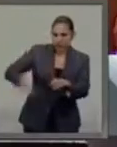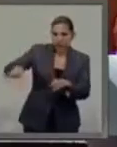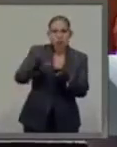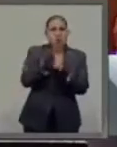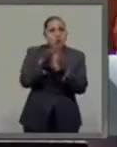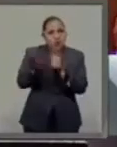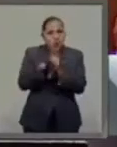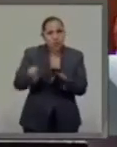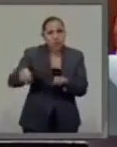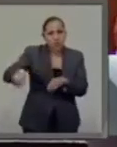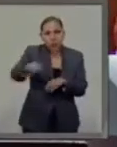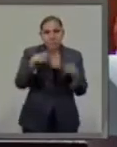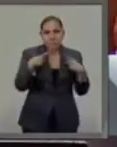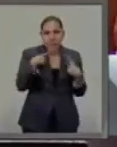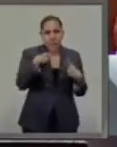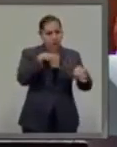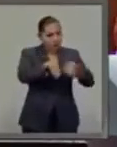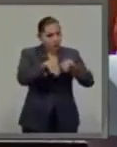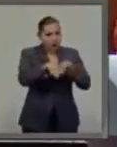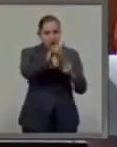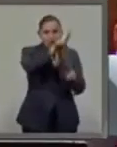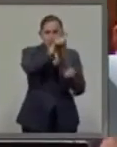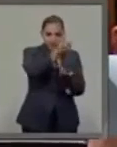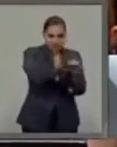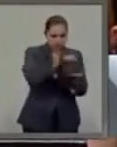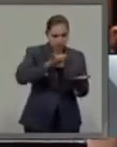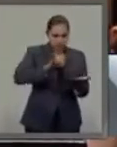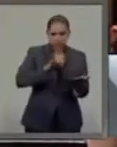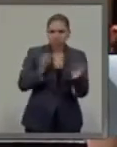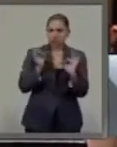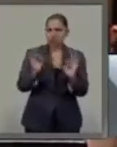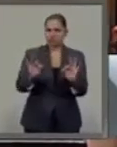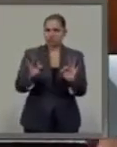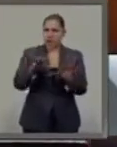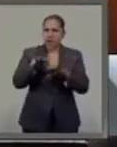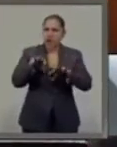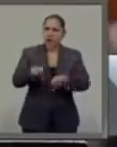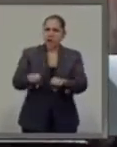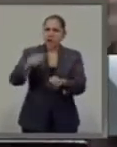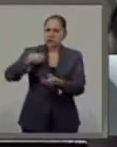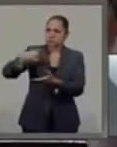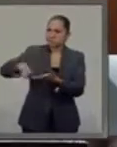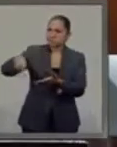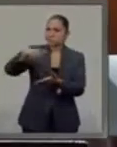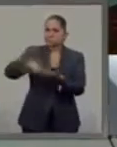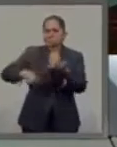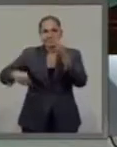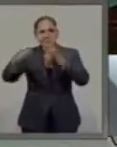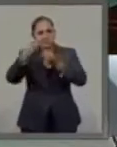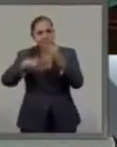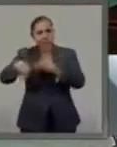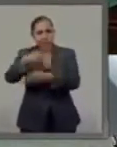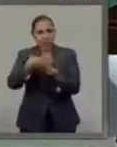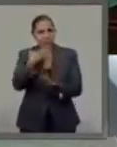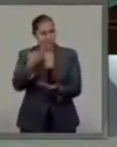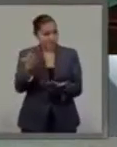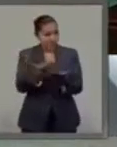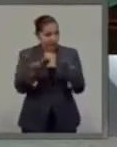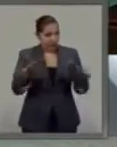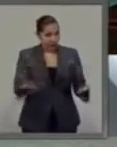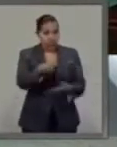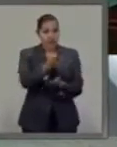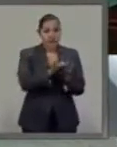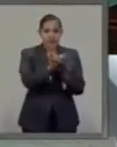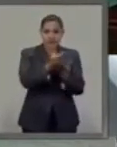salarios. Estos aumentos son insuficientes. Por ello, es una prioridad dar seguimiento real al aumento salarial y